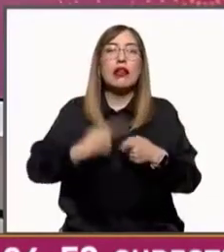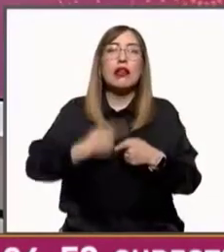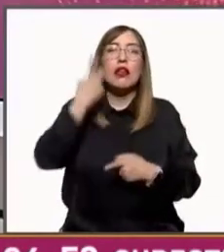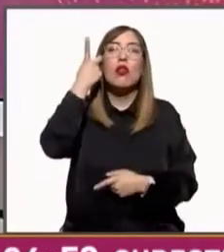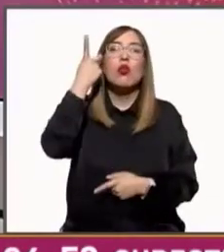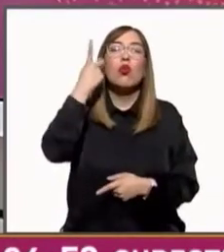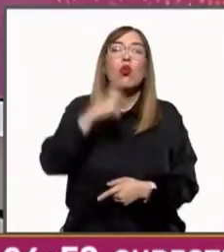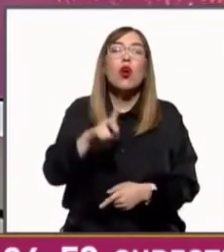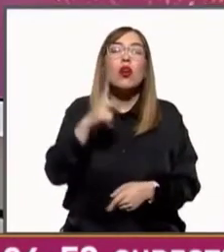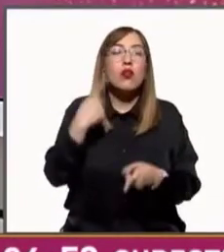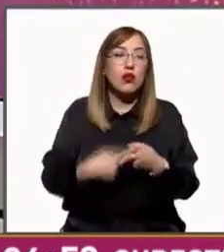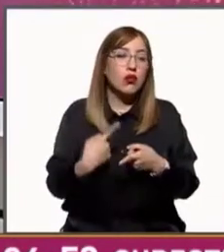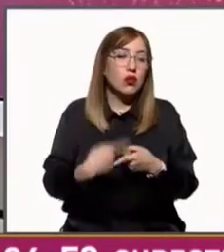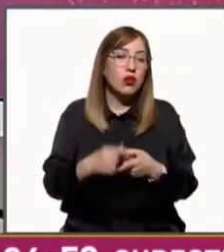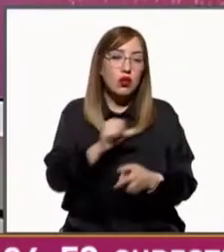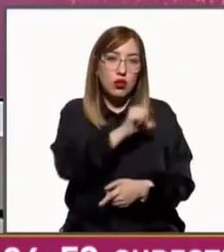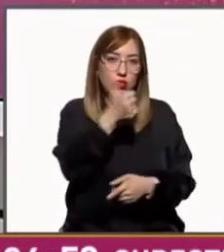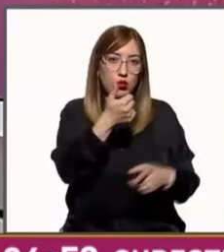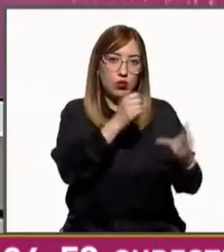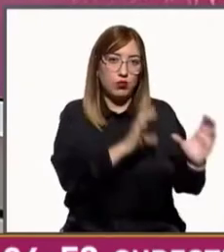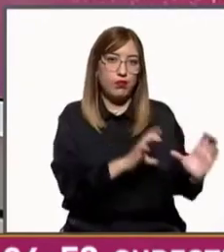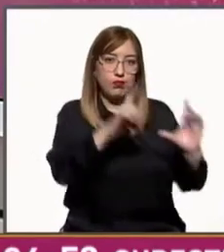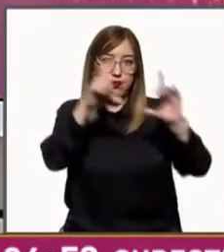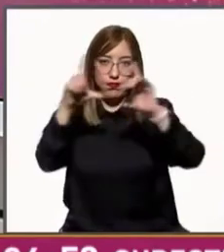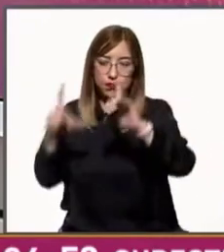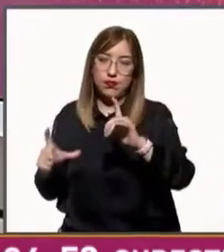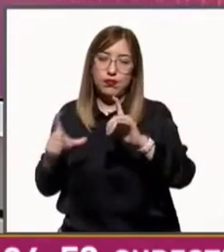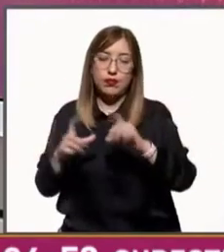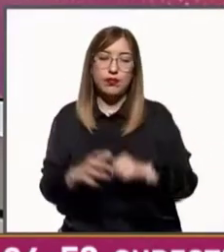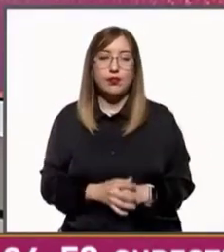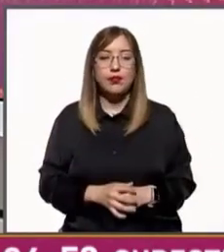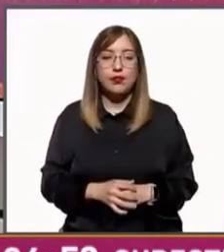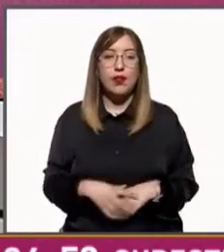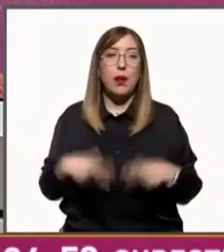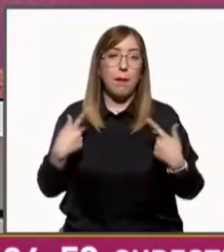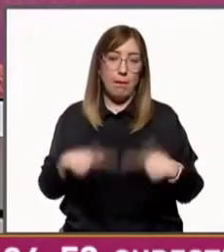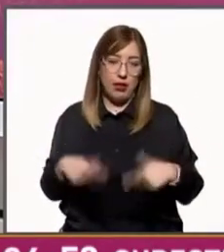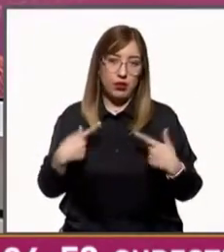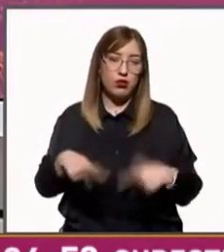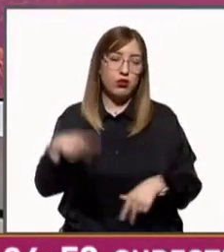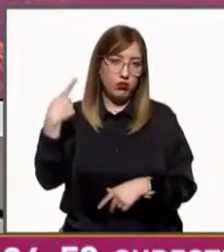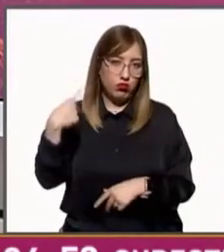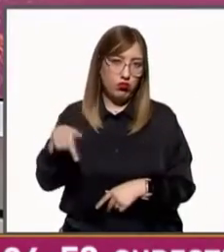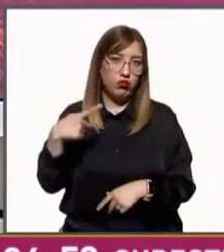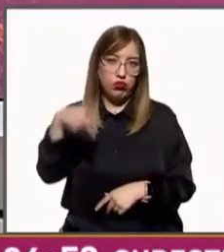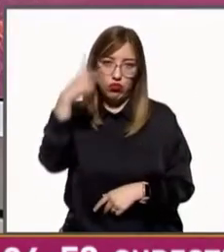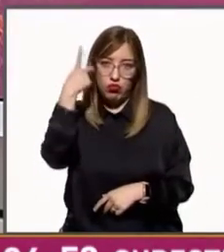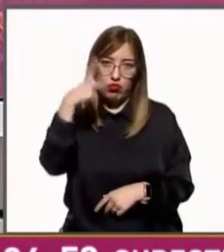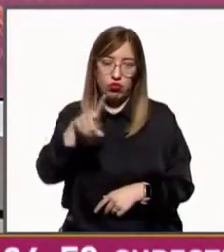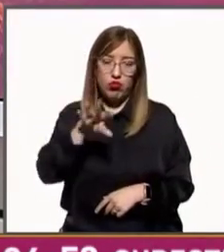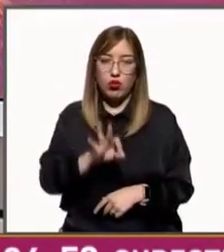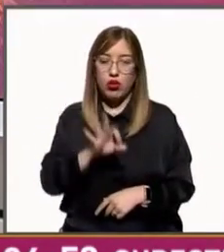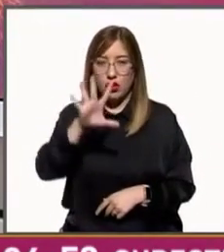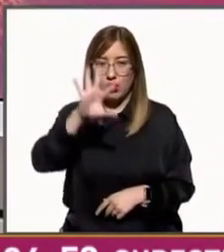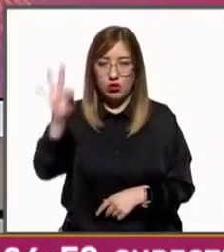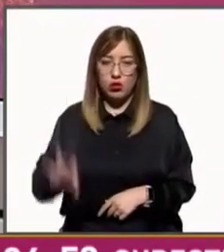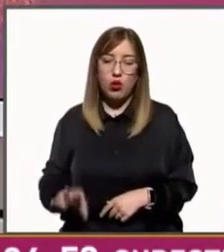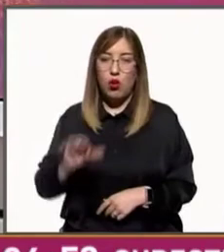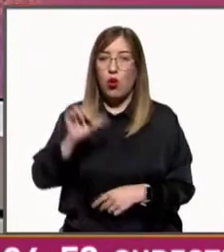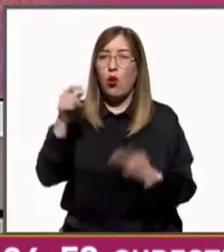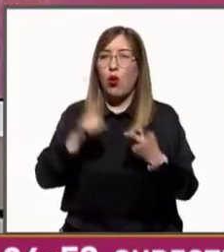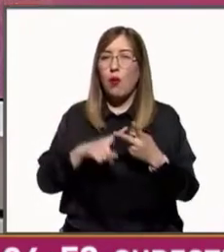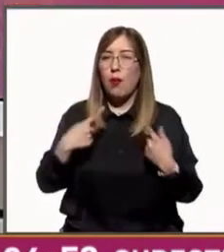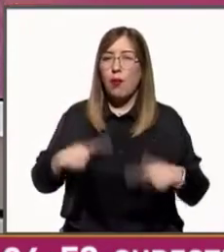diría, digamos, el otro pie, que son más las pequeñas, ¿no? Son personas físicas, 44%, grupo de personas con